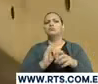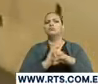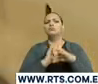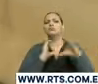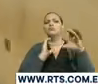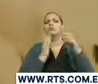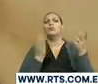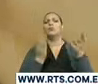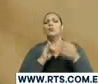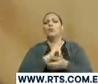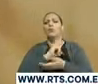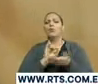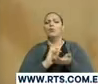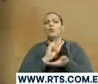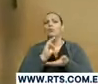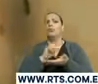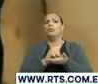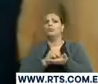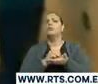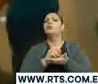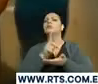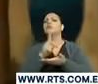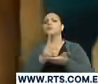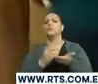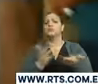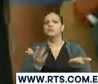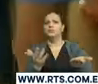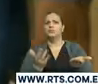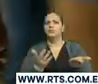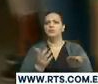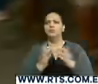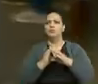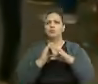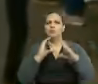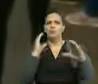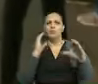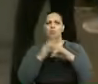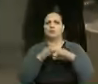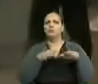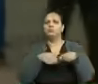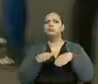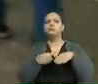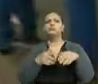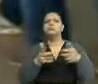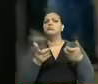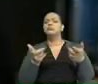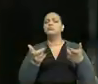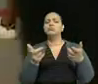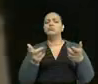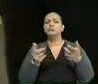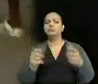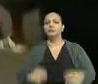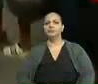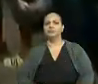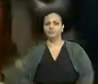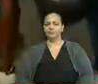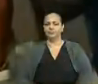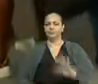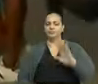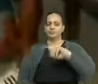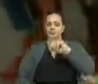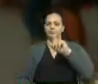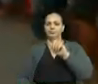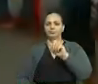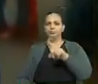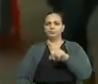Juan Montalvo del noroeste, que aún están esperando alguna línea o alguna ruta de la reactivación. Ellos decían la